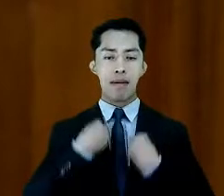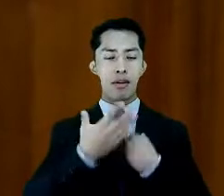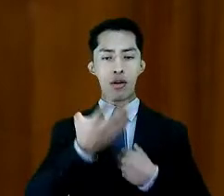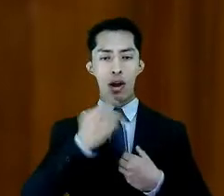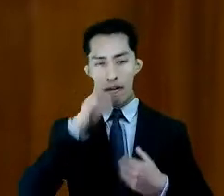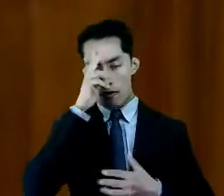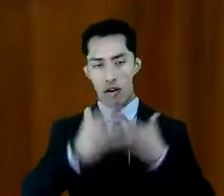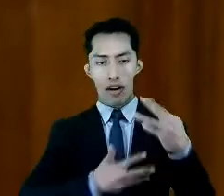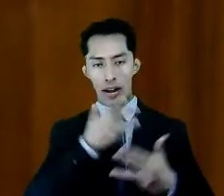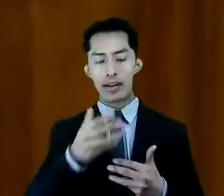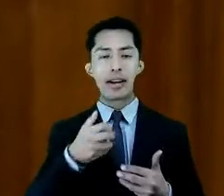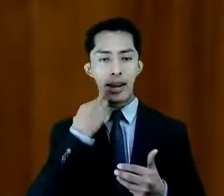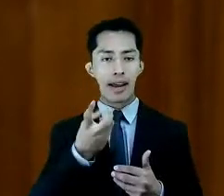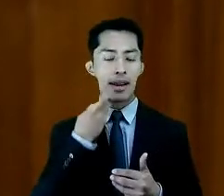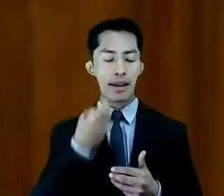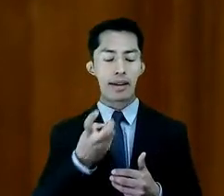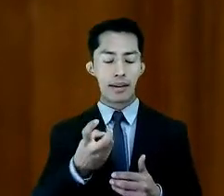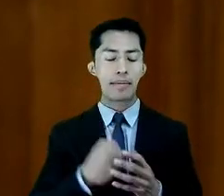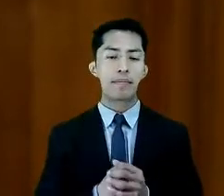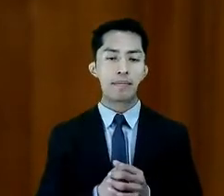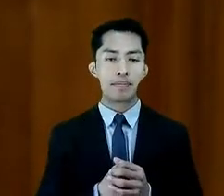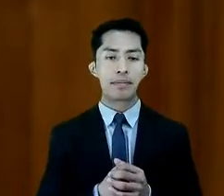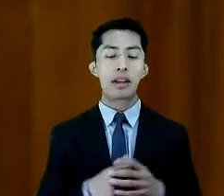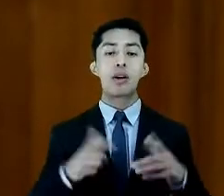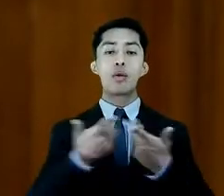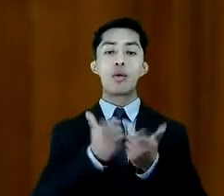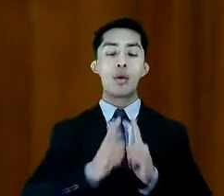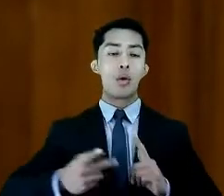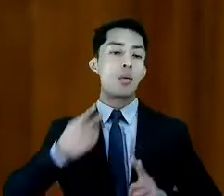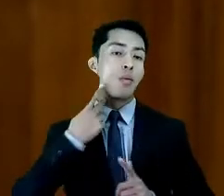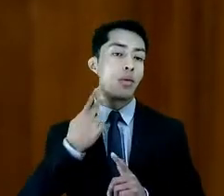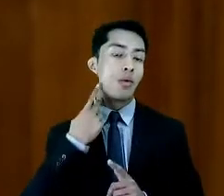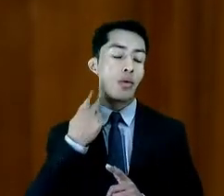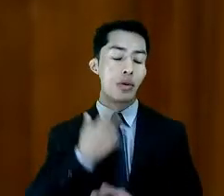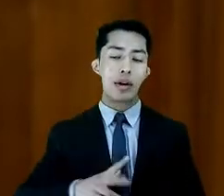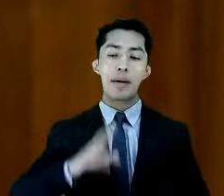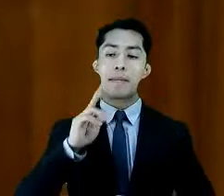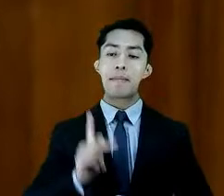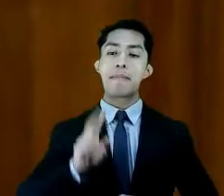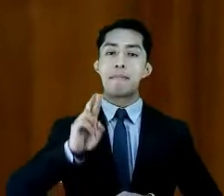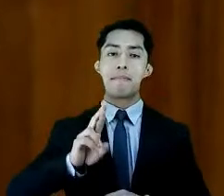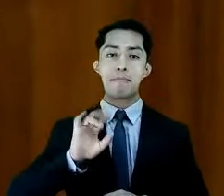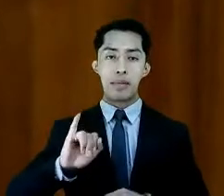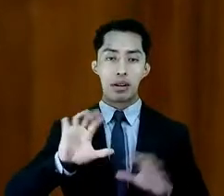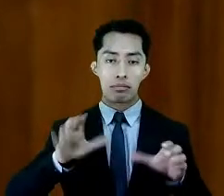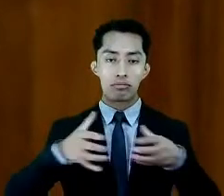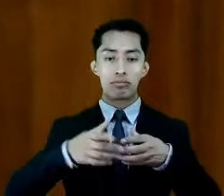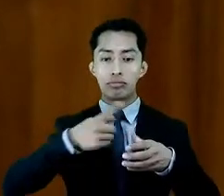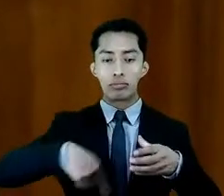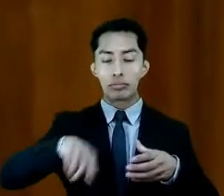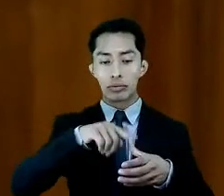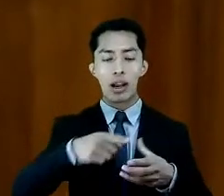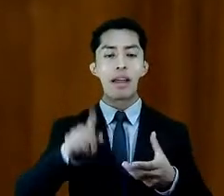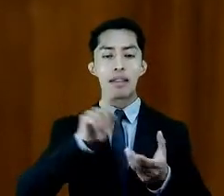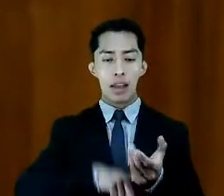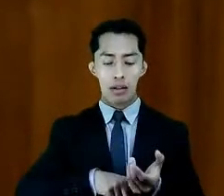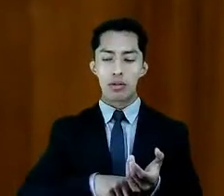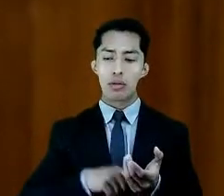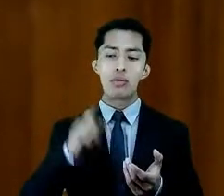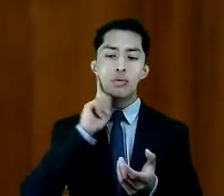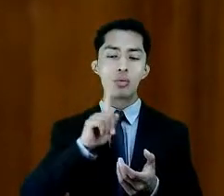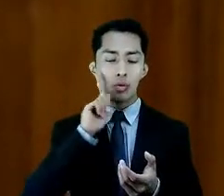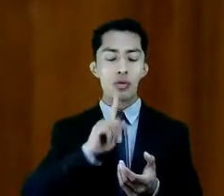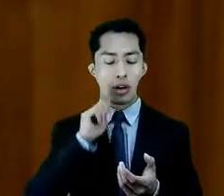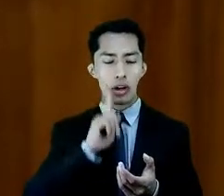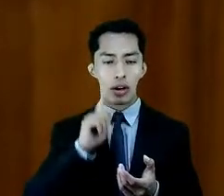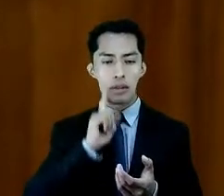de violencias. La fracción parlamentaria del Partido Revolucionario Institucional, desde la Curul de las Mujeres,